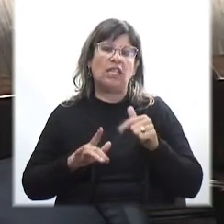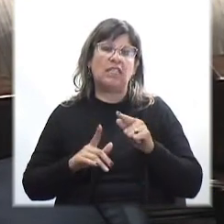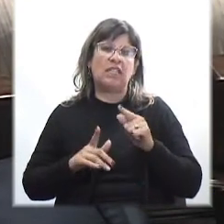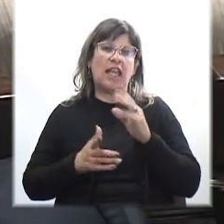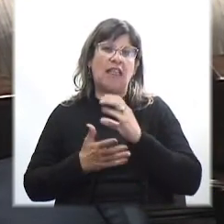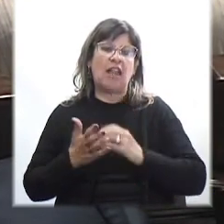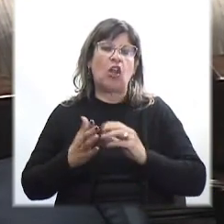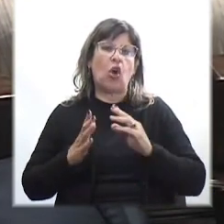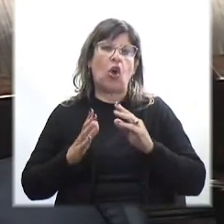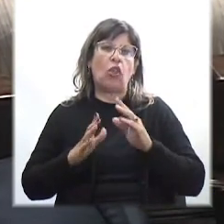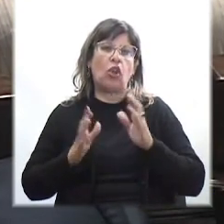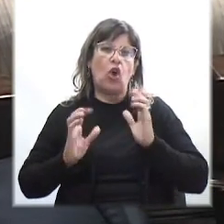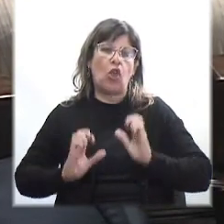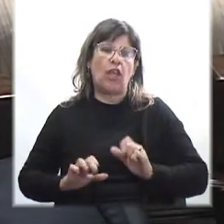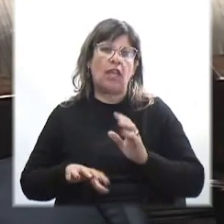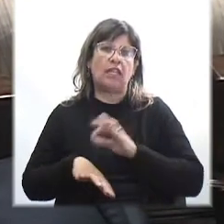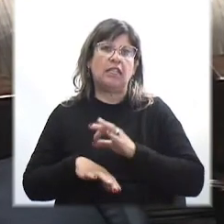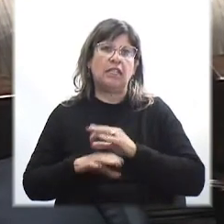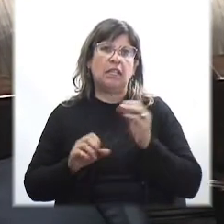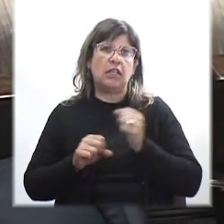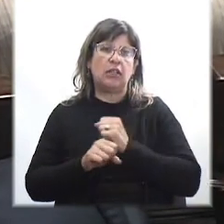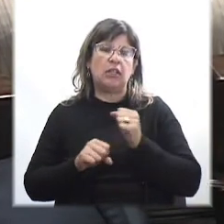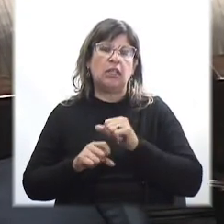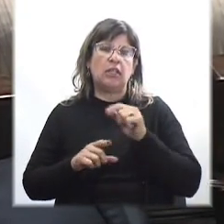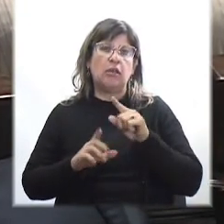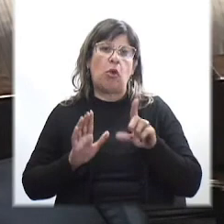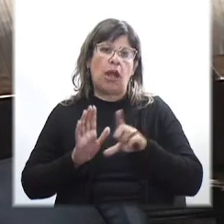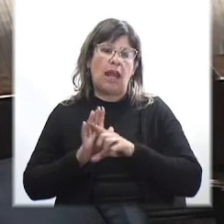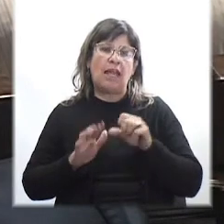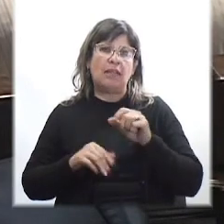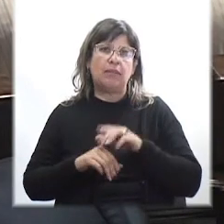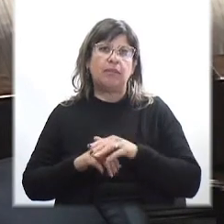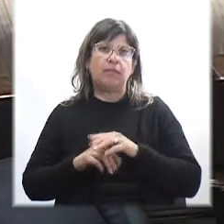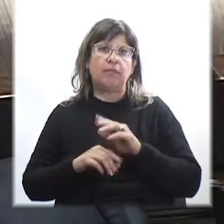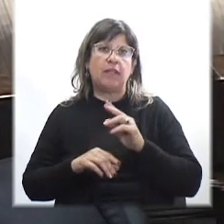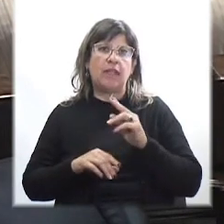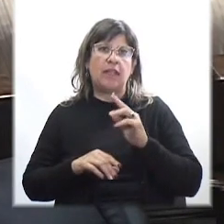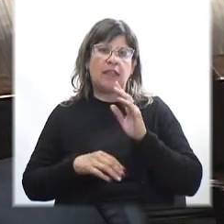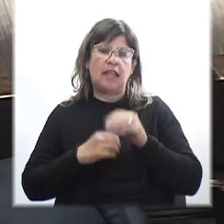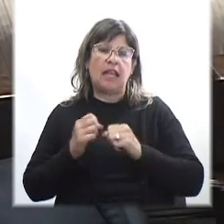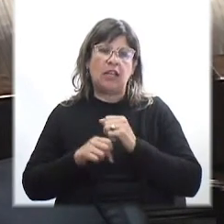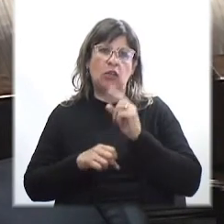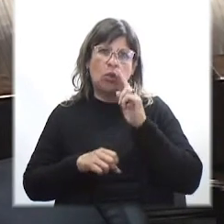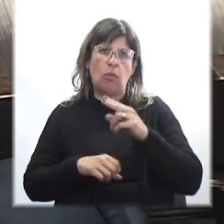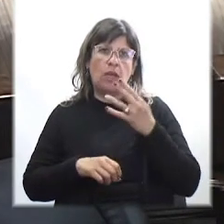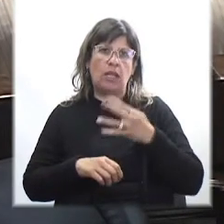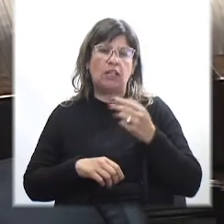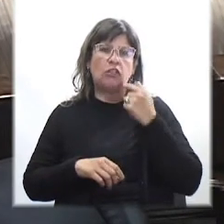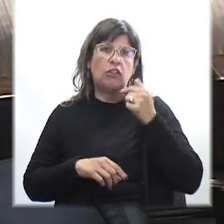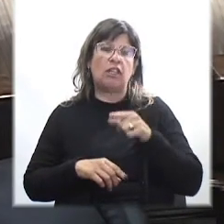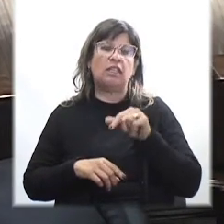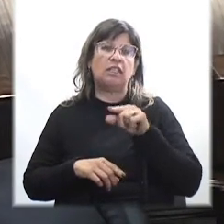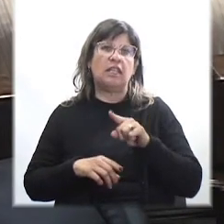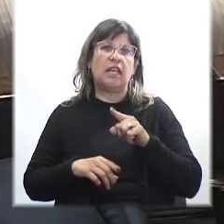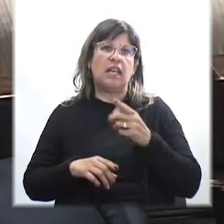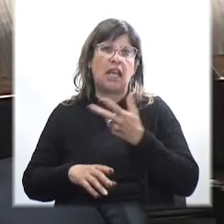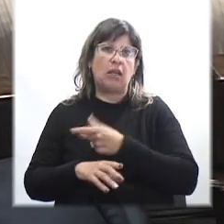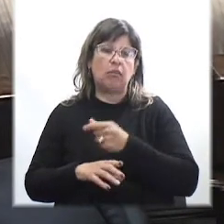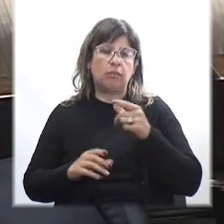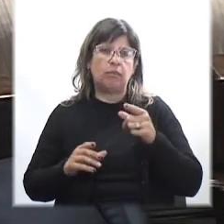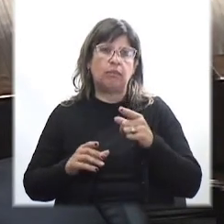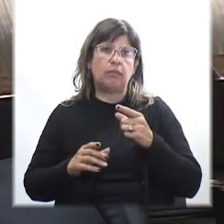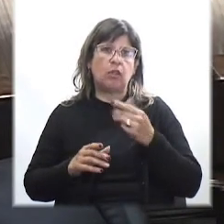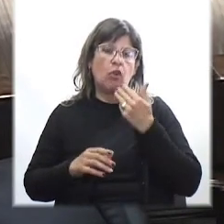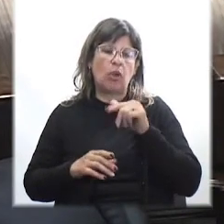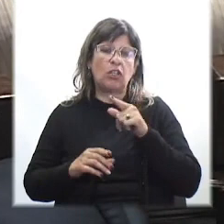Médica, aprobado por la Ley 19.286 de 2014, en donde se establece que la eutanasia activa,